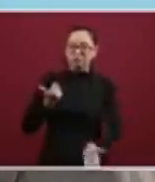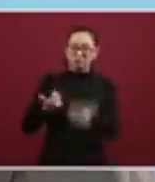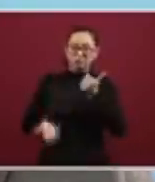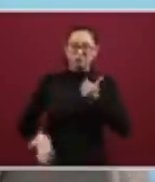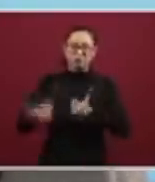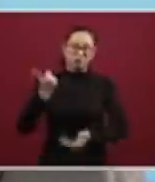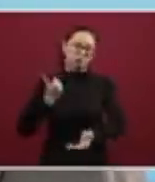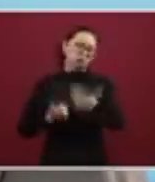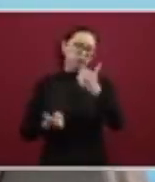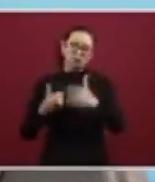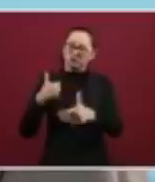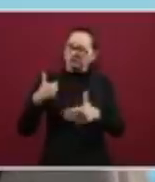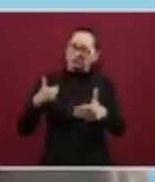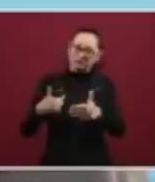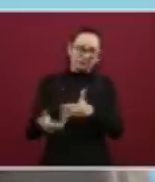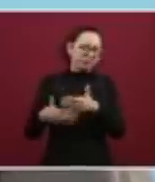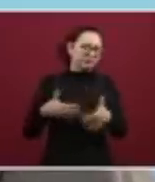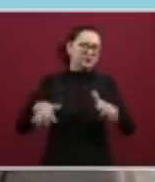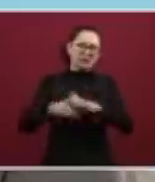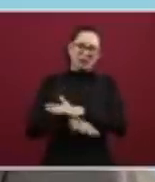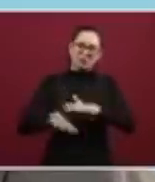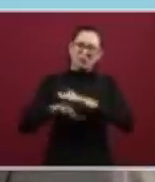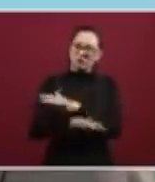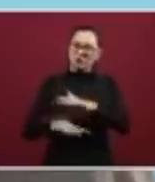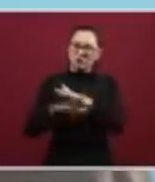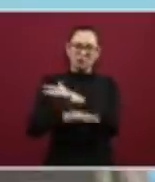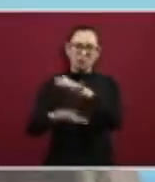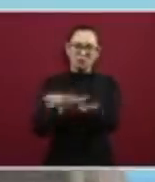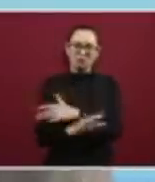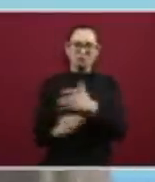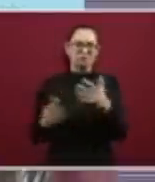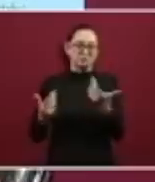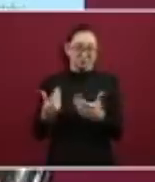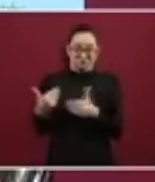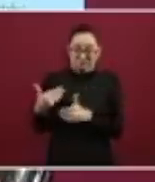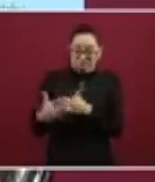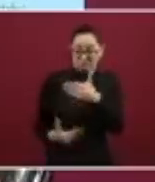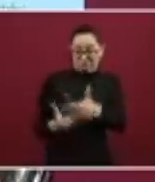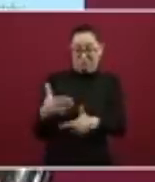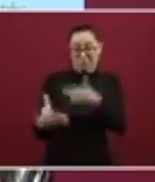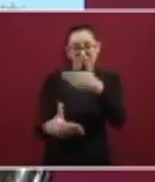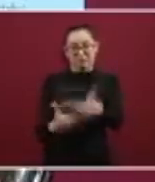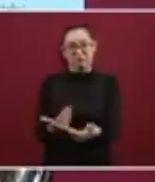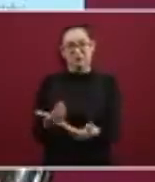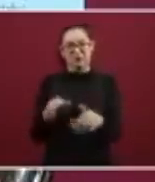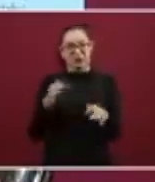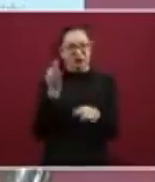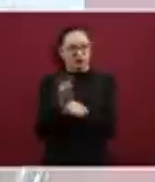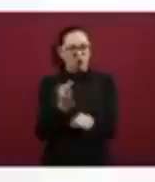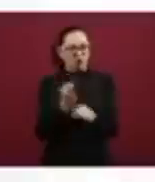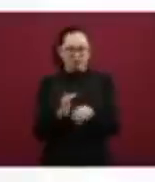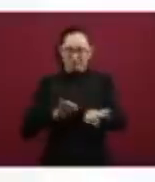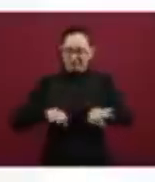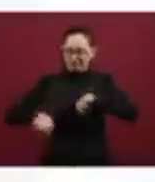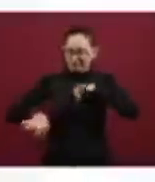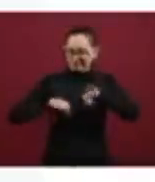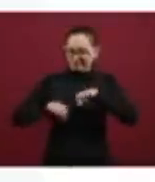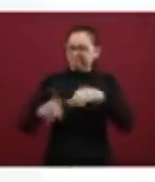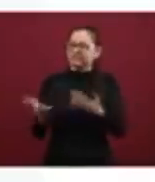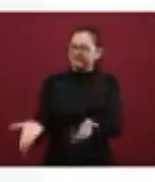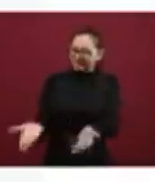tienen una gran movilidad, mucho dinamismo, porque están en proceso las tareas de exhumación y